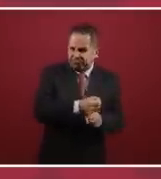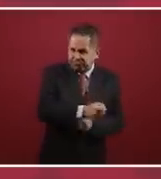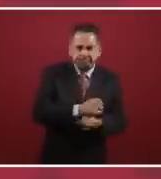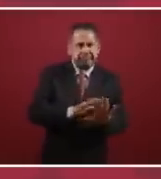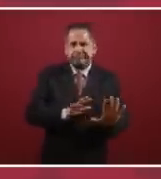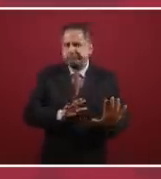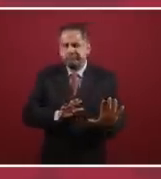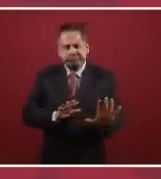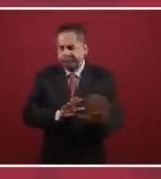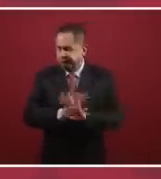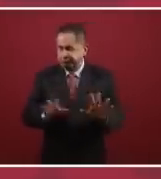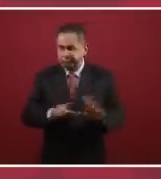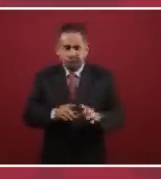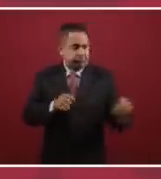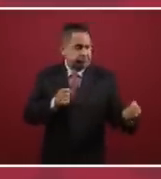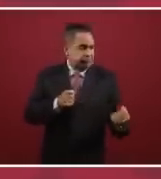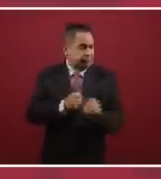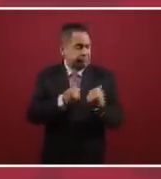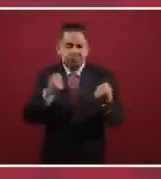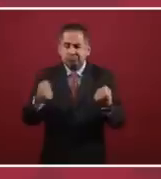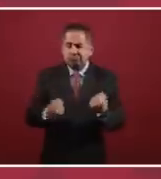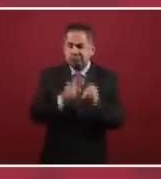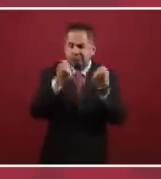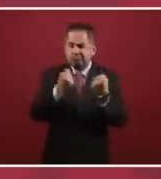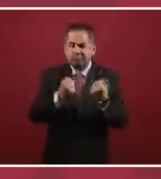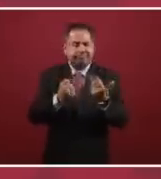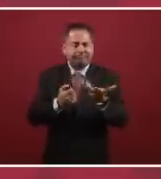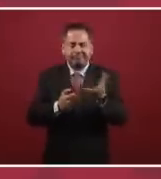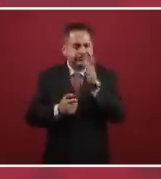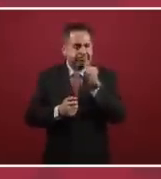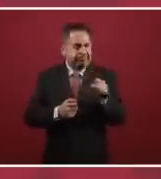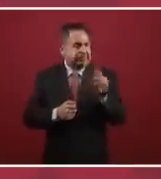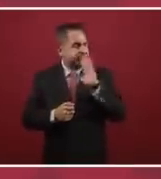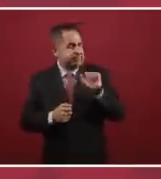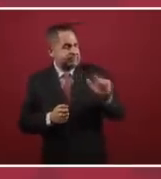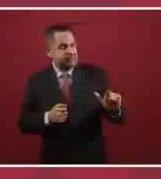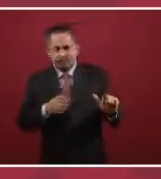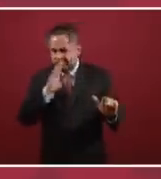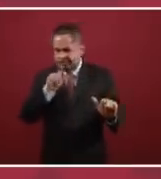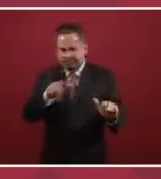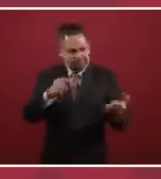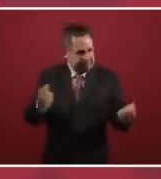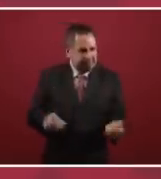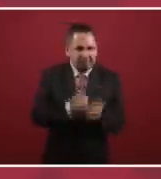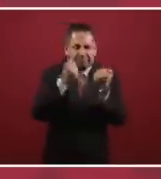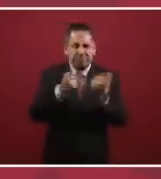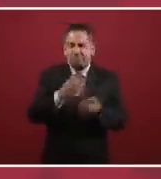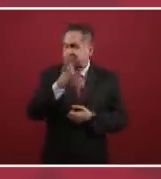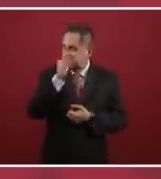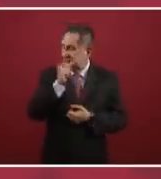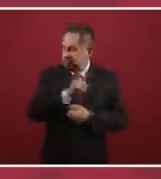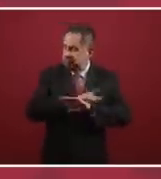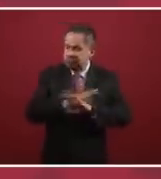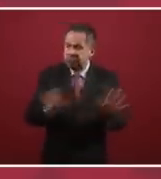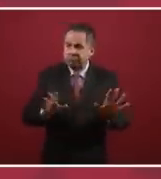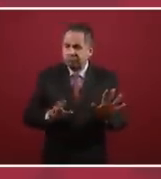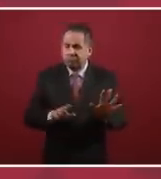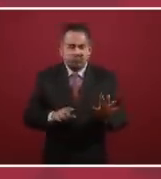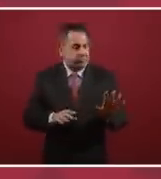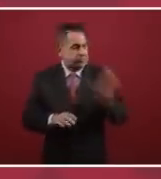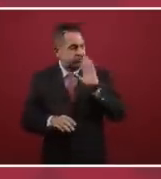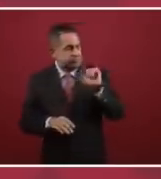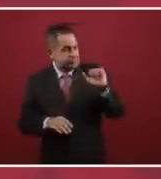violencia no se puede enfrentar con violencia. El mal no se puede enfrentar con el mal. El mal se